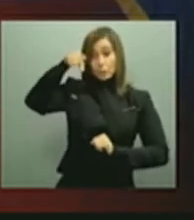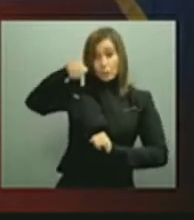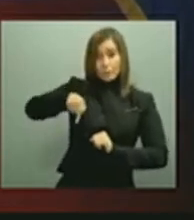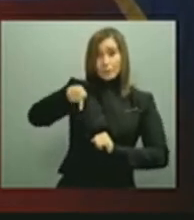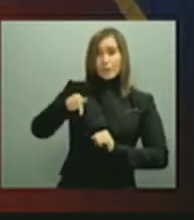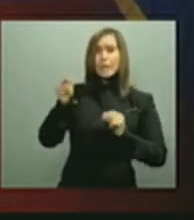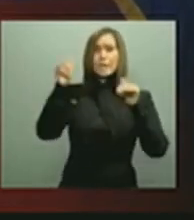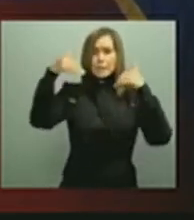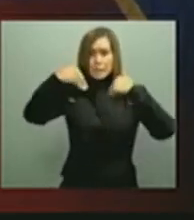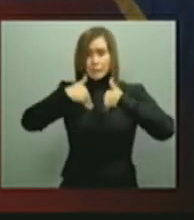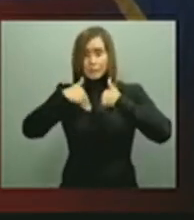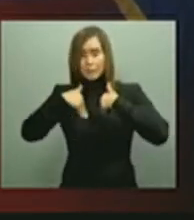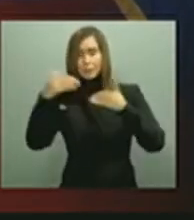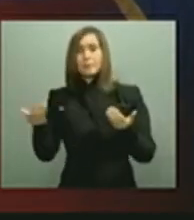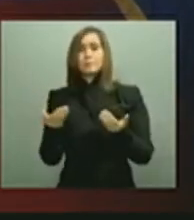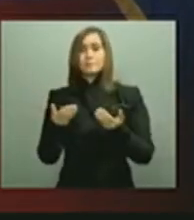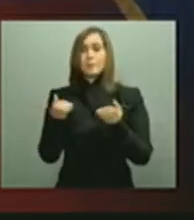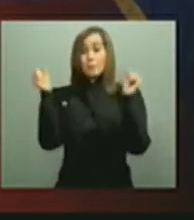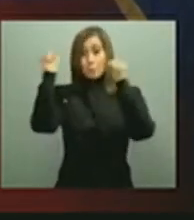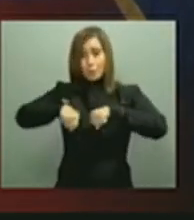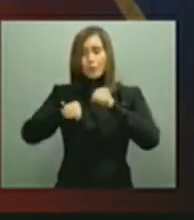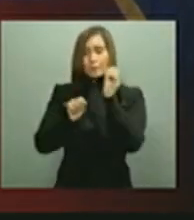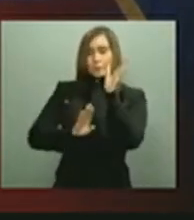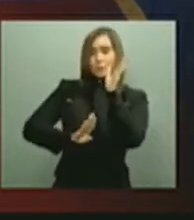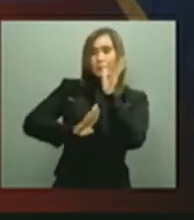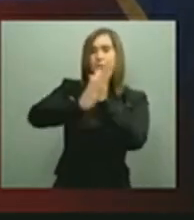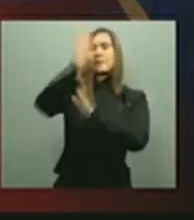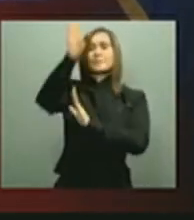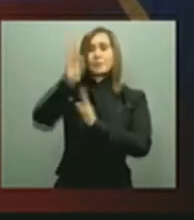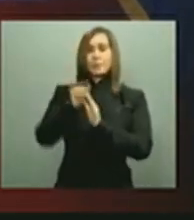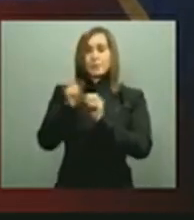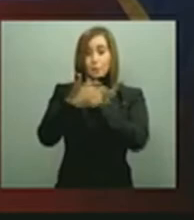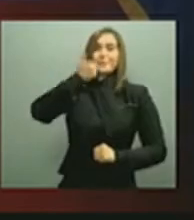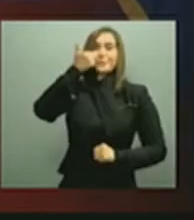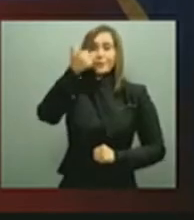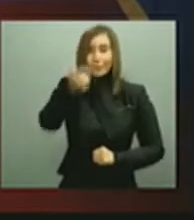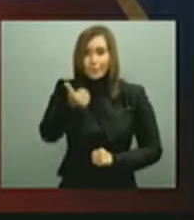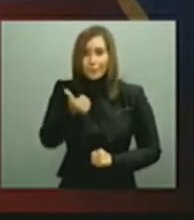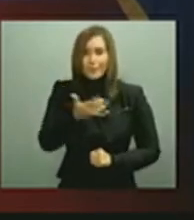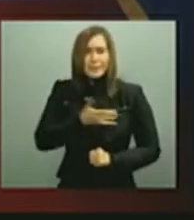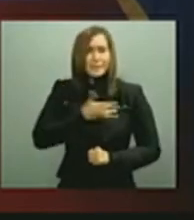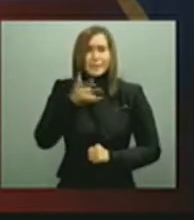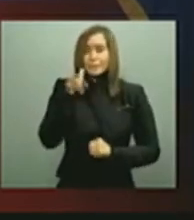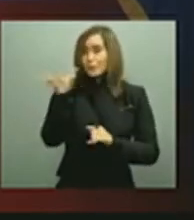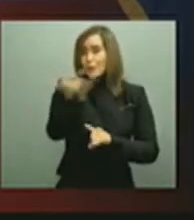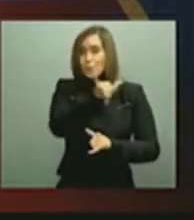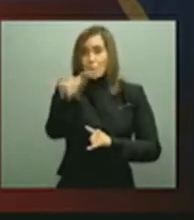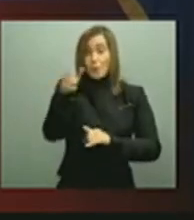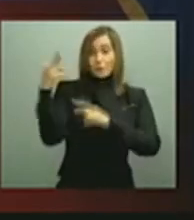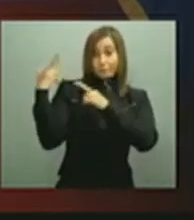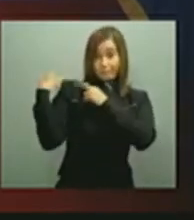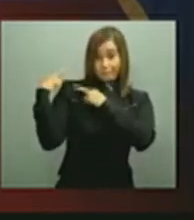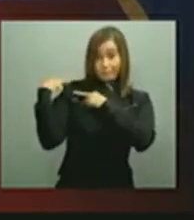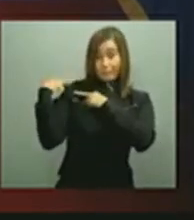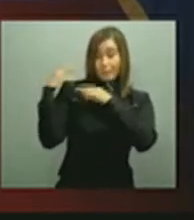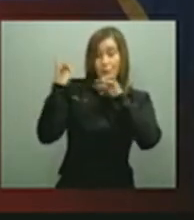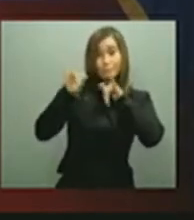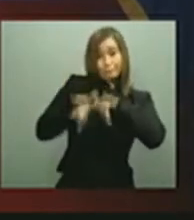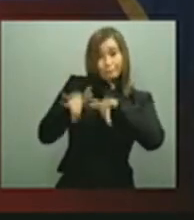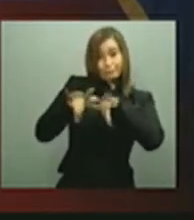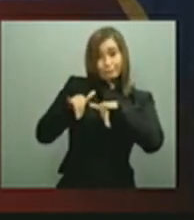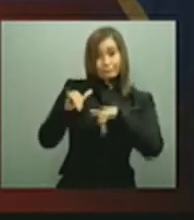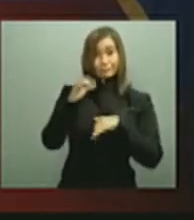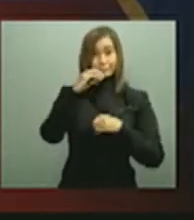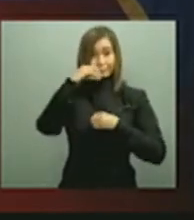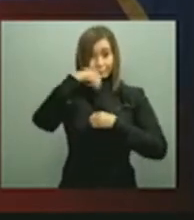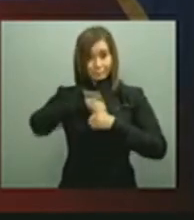condición crítica en la cama de un hospital, pero también al mismo tiempo hacían una labor de conciencia, llamando a la población para que